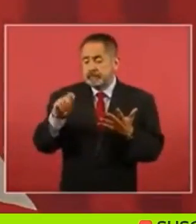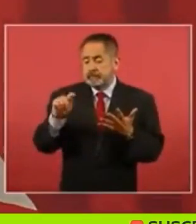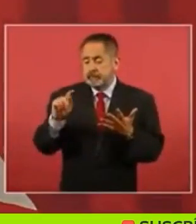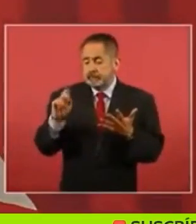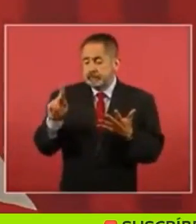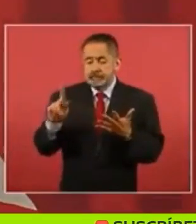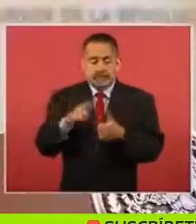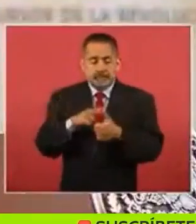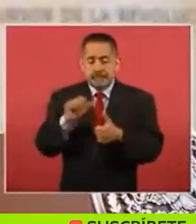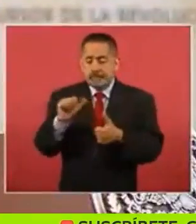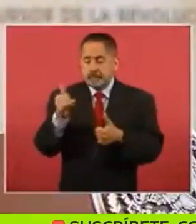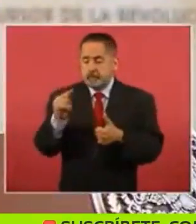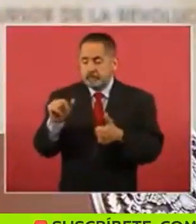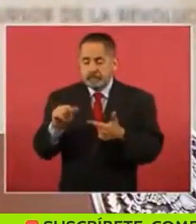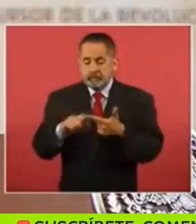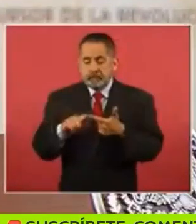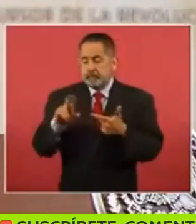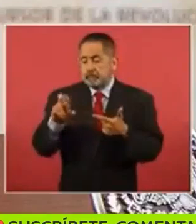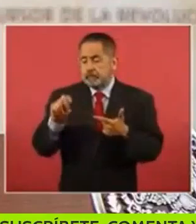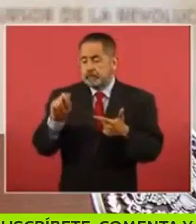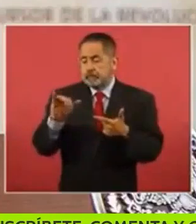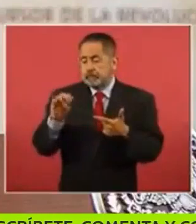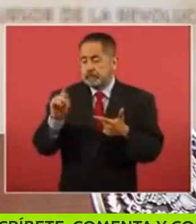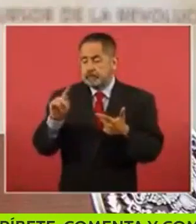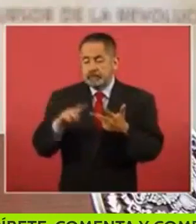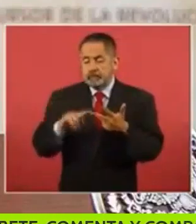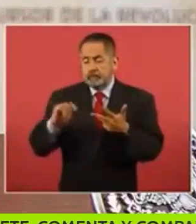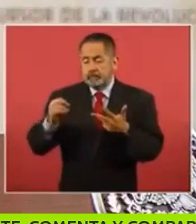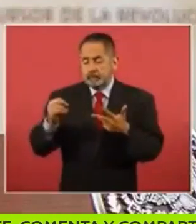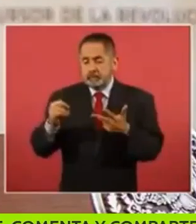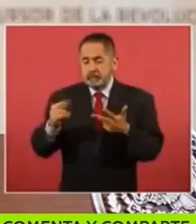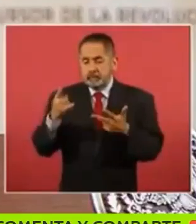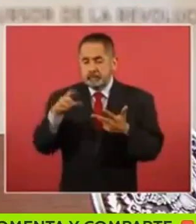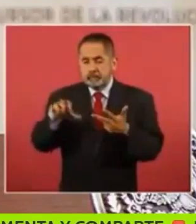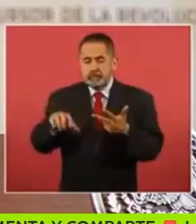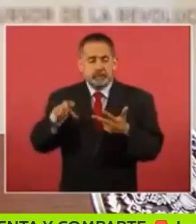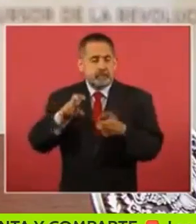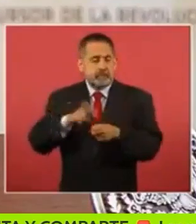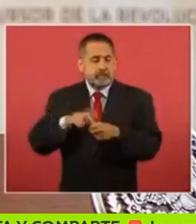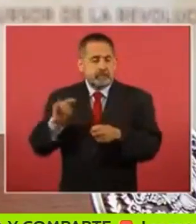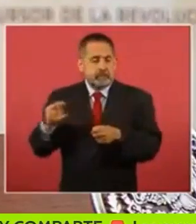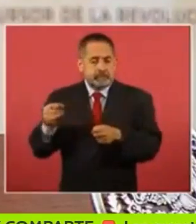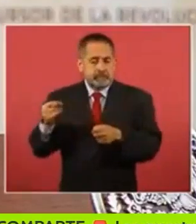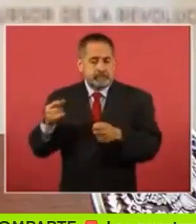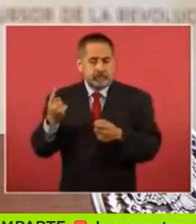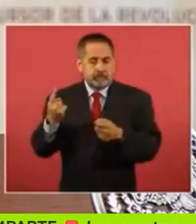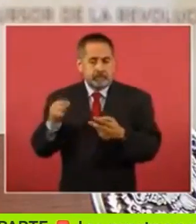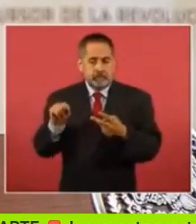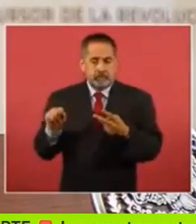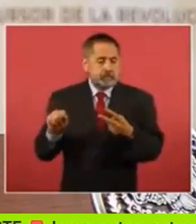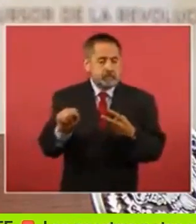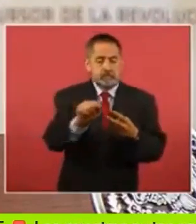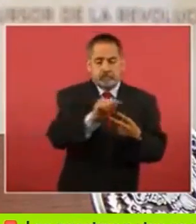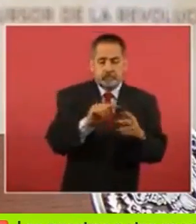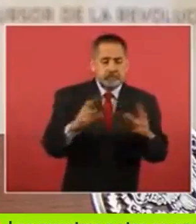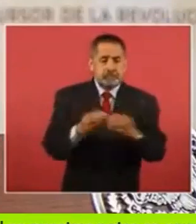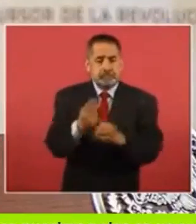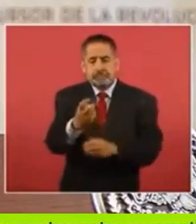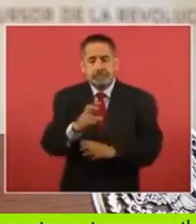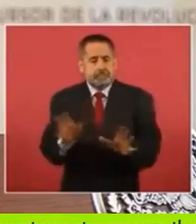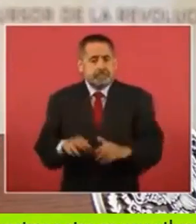renacimiento y tijuana un distrito de chak son estos distritos